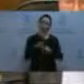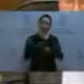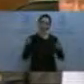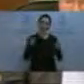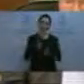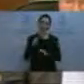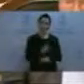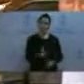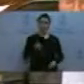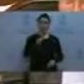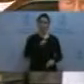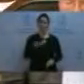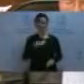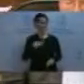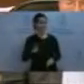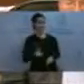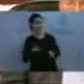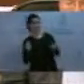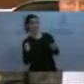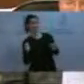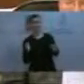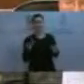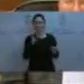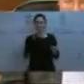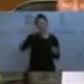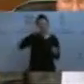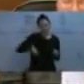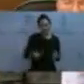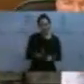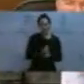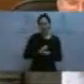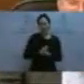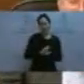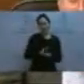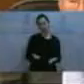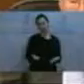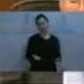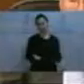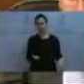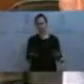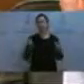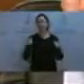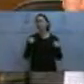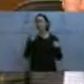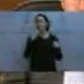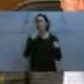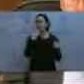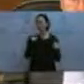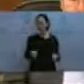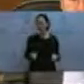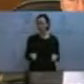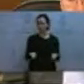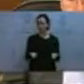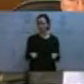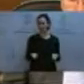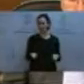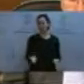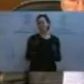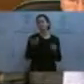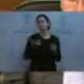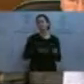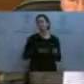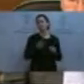quieren, porque, a ver, consejero, y usted lo sabe, es competencia del Principado y del